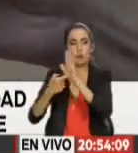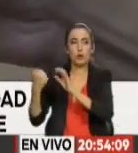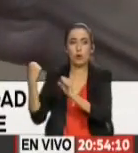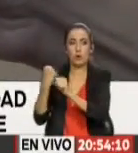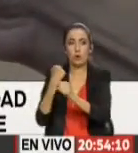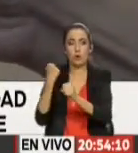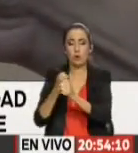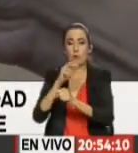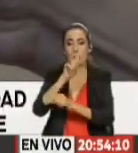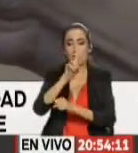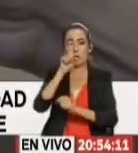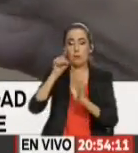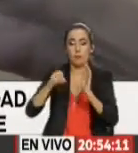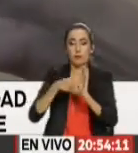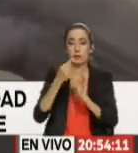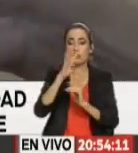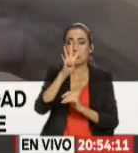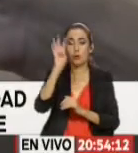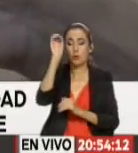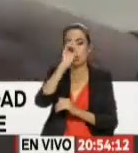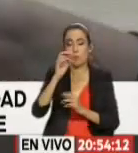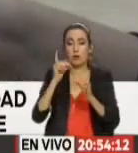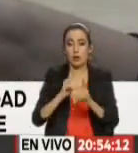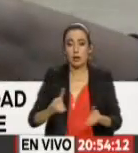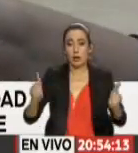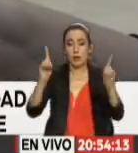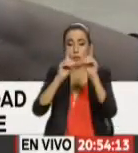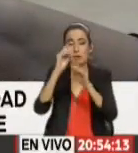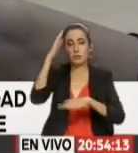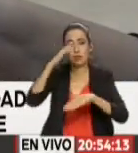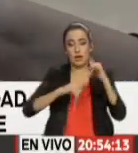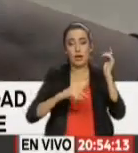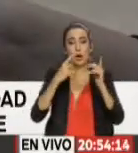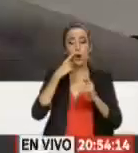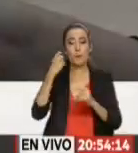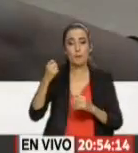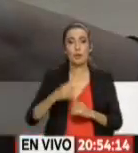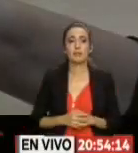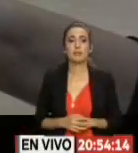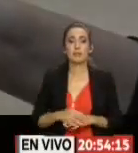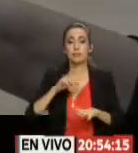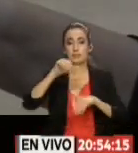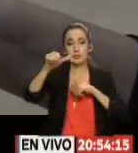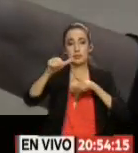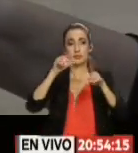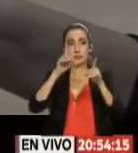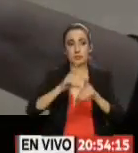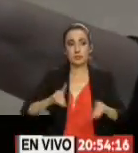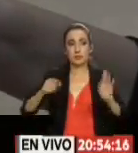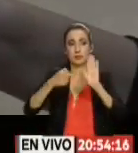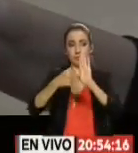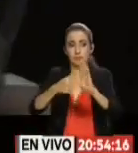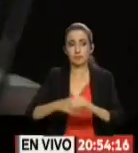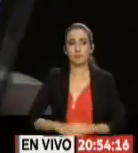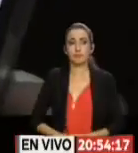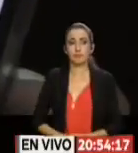desempleo del 21,4%, dato que triplica al de los hombres, según la Agencia de Estadísticas